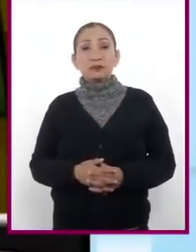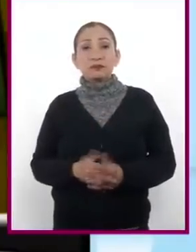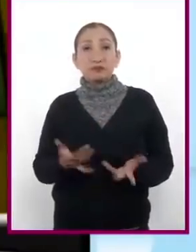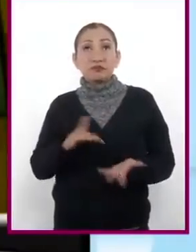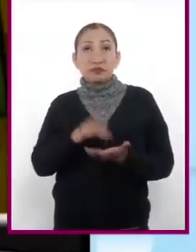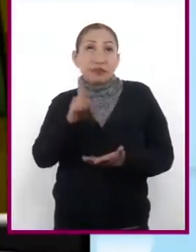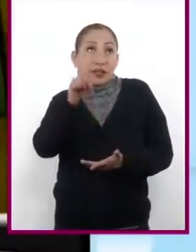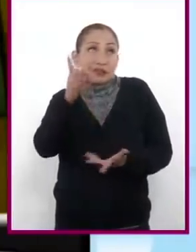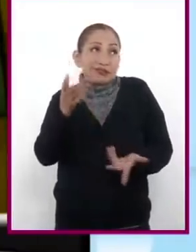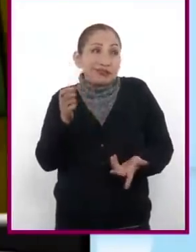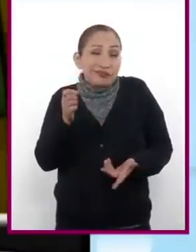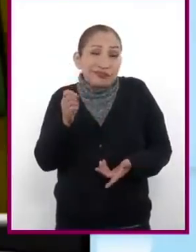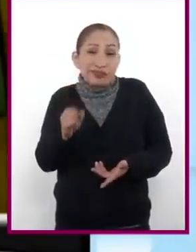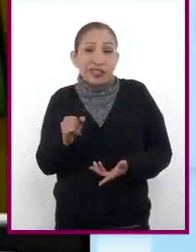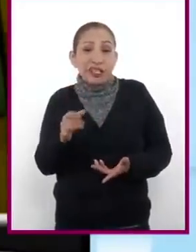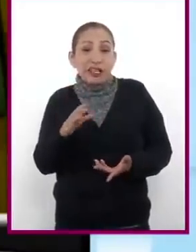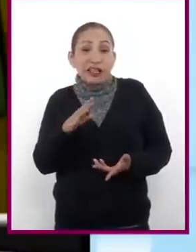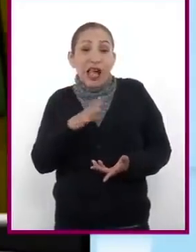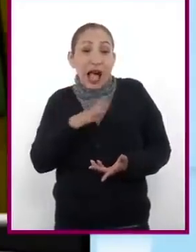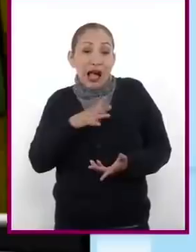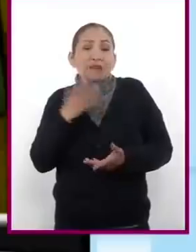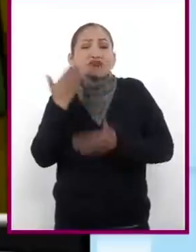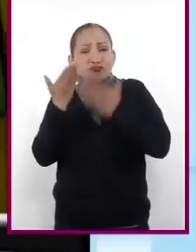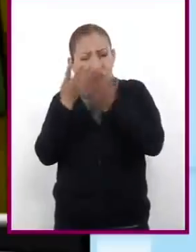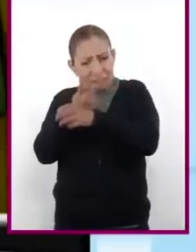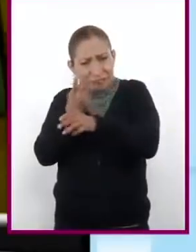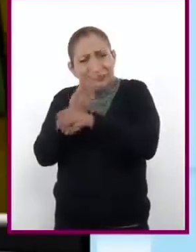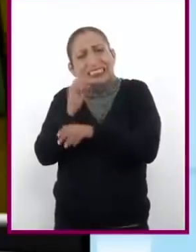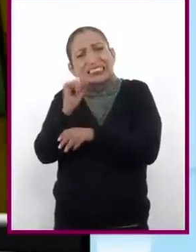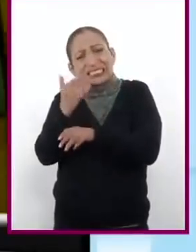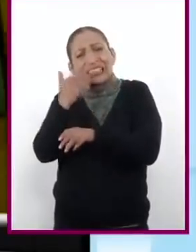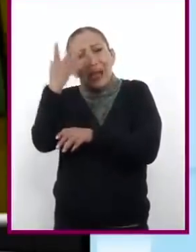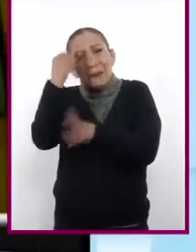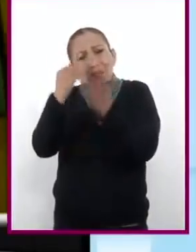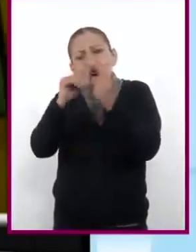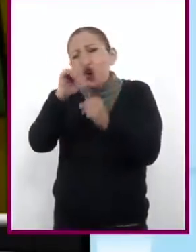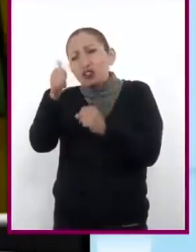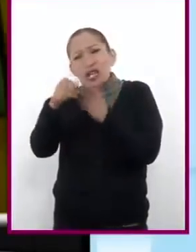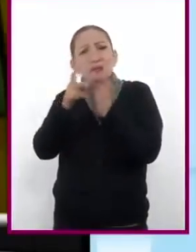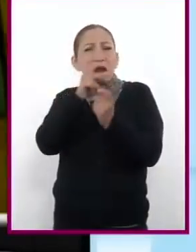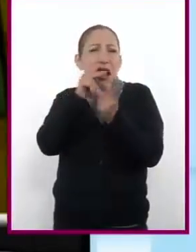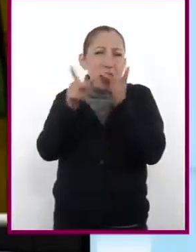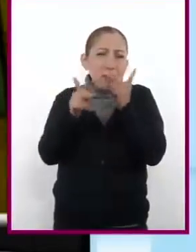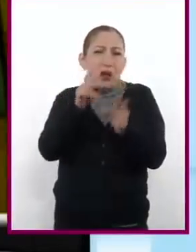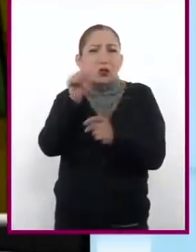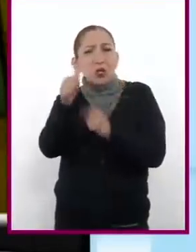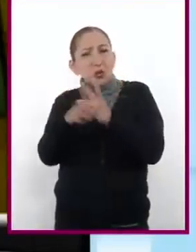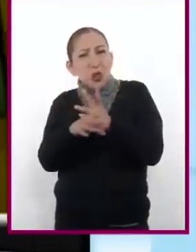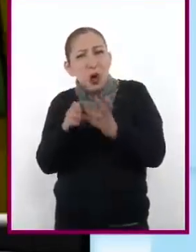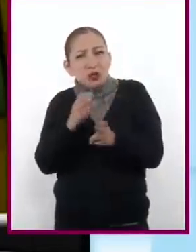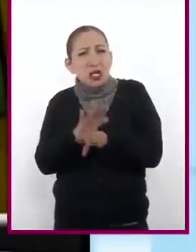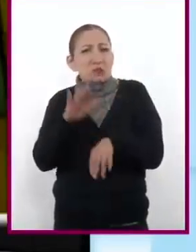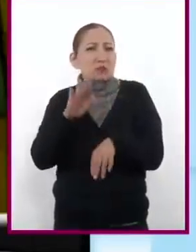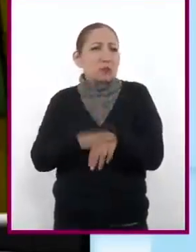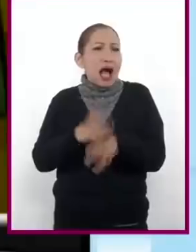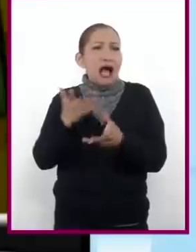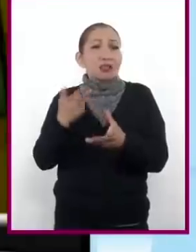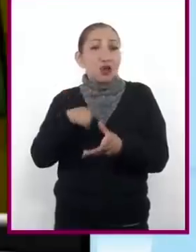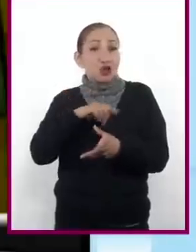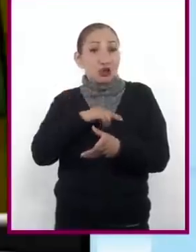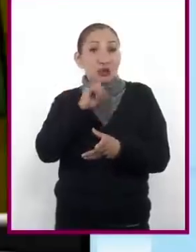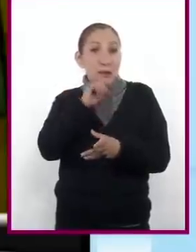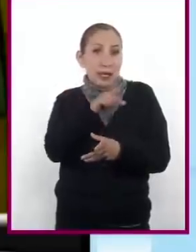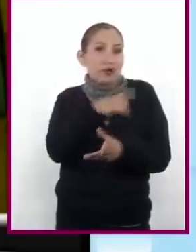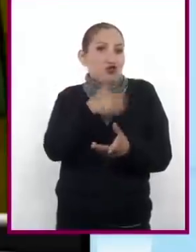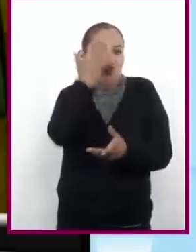gracias a Dios también que están en el bachillerato, ya están aprendiendo otras palabras, más lo que nosotros también